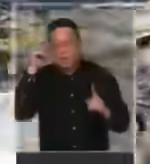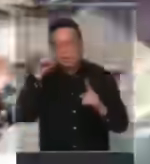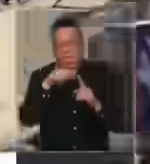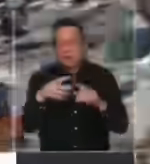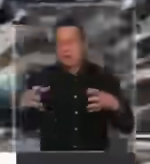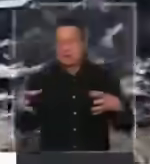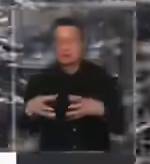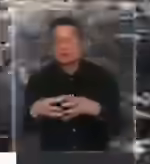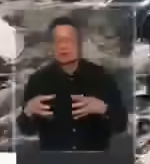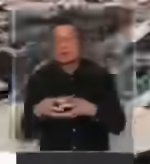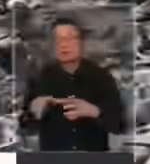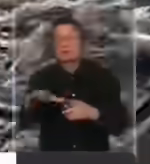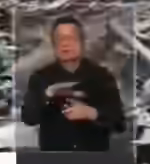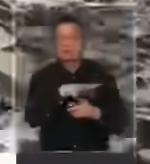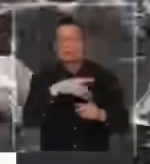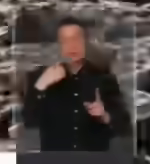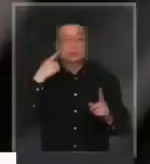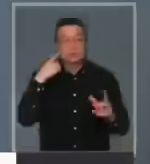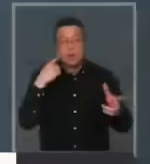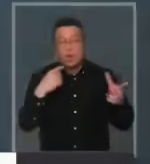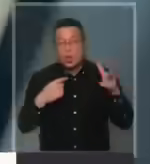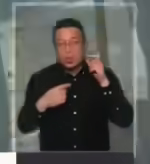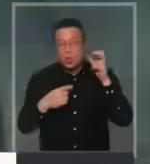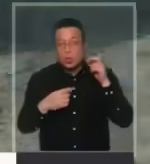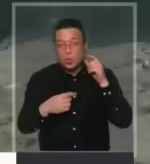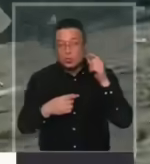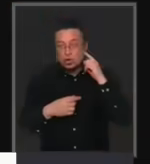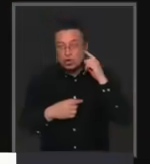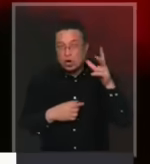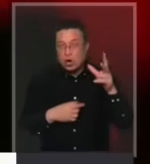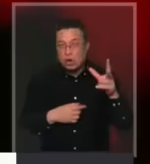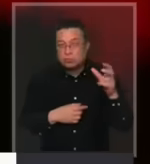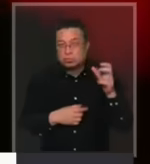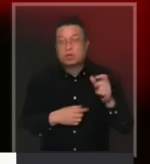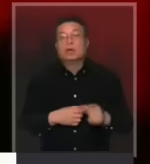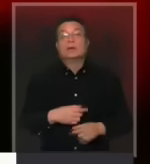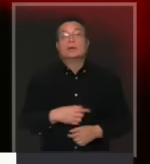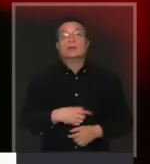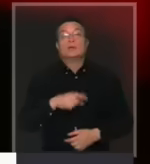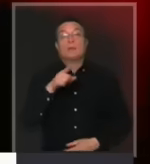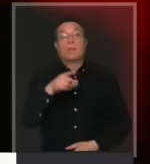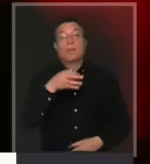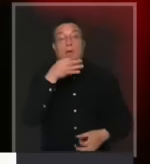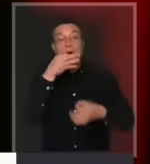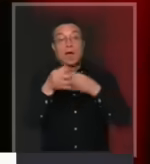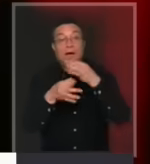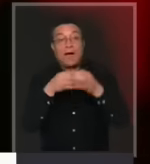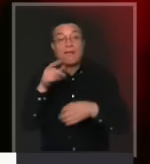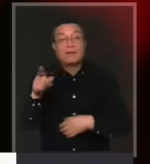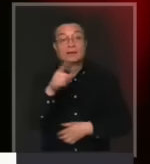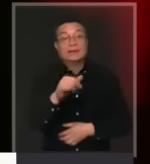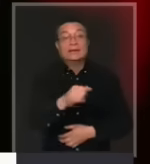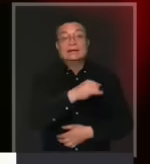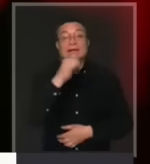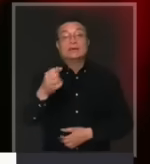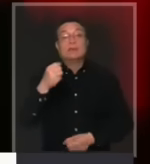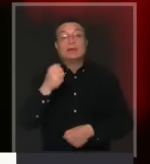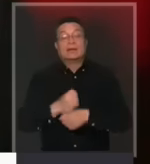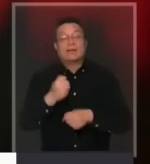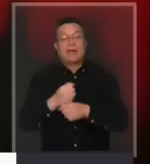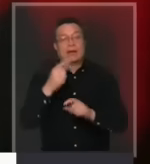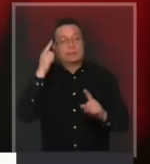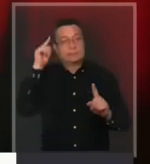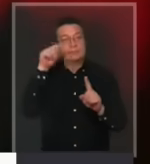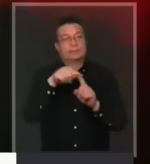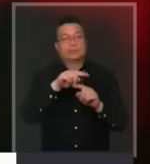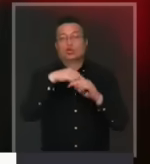banda que de uno escuchó con sus propios oídos. Hablaban de que ellos siempre trabajaban para la causa. O